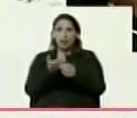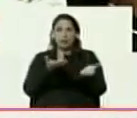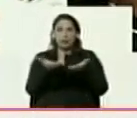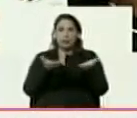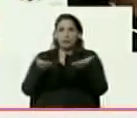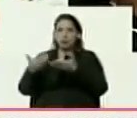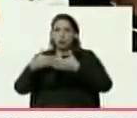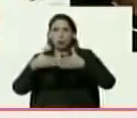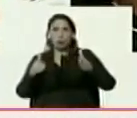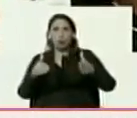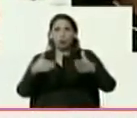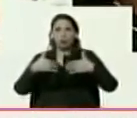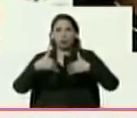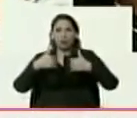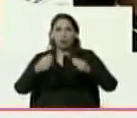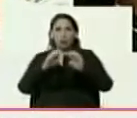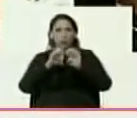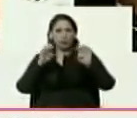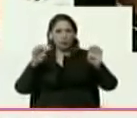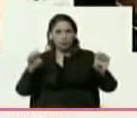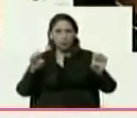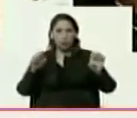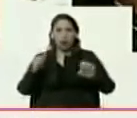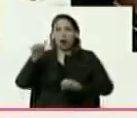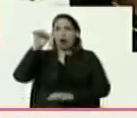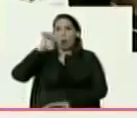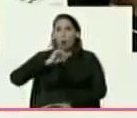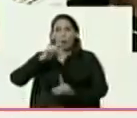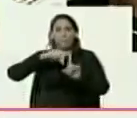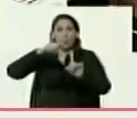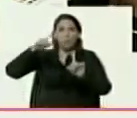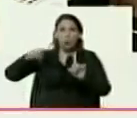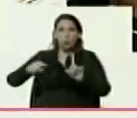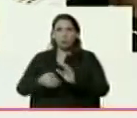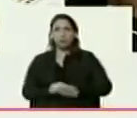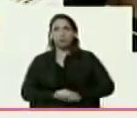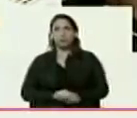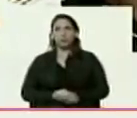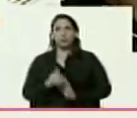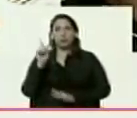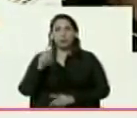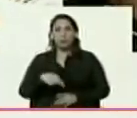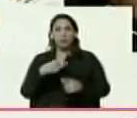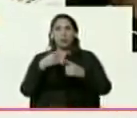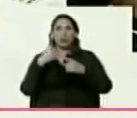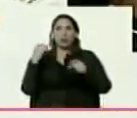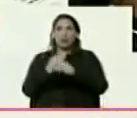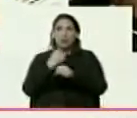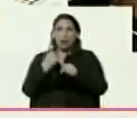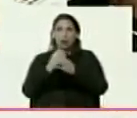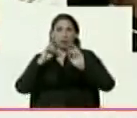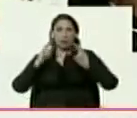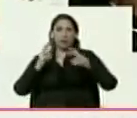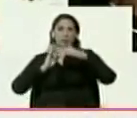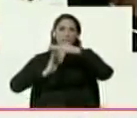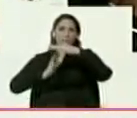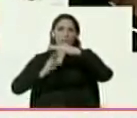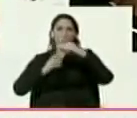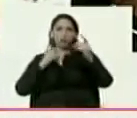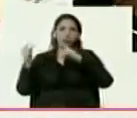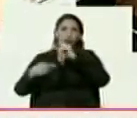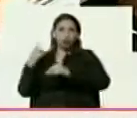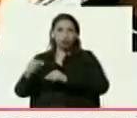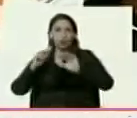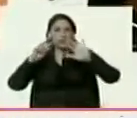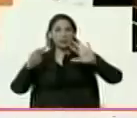públicos, salud, educación, agua, electricidad y también para trabajar el tema de la migración. En séptimo